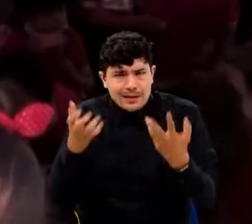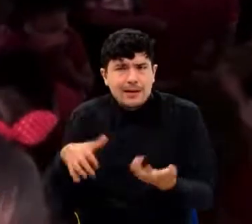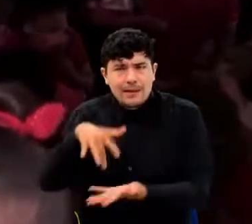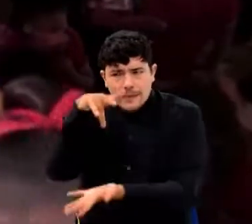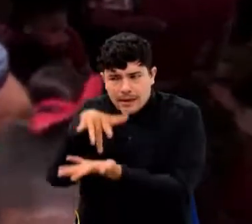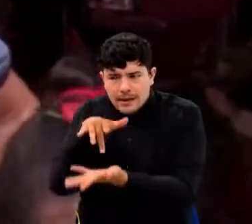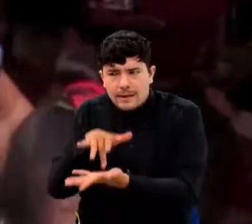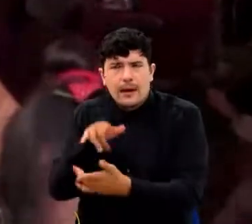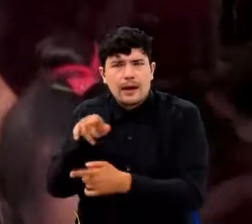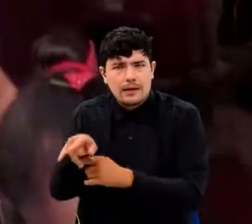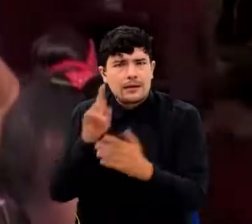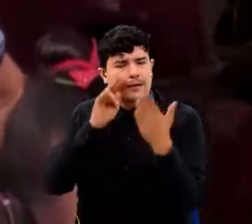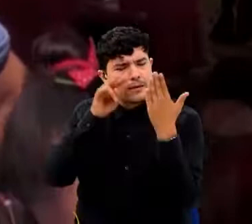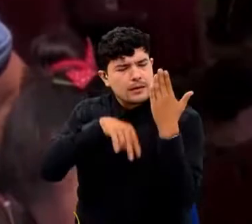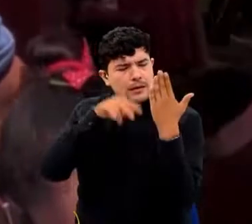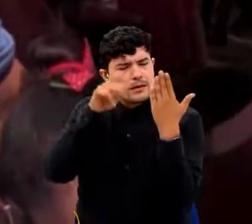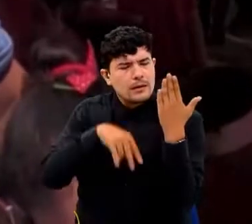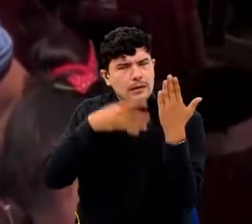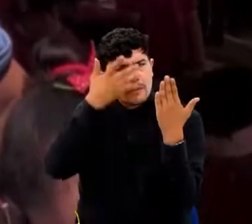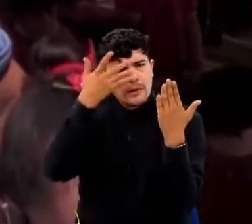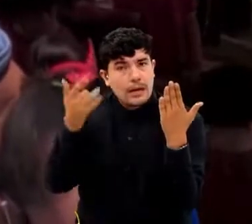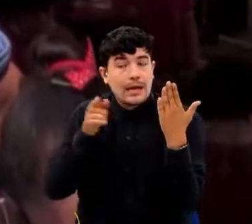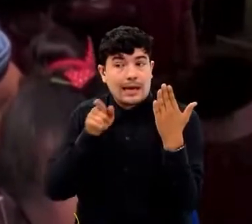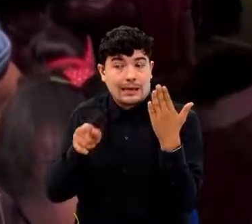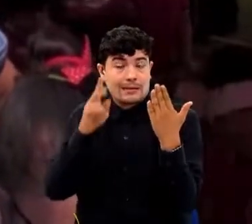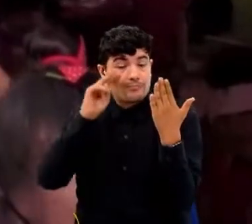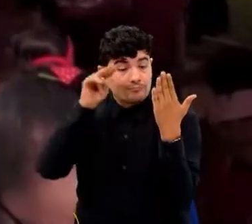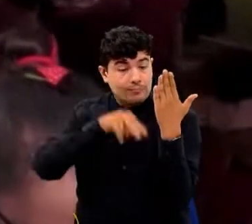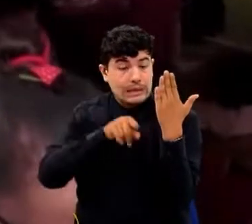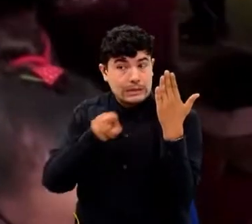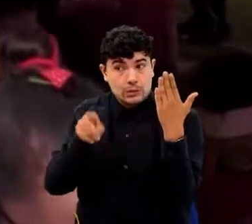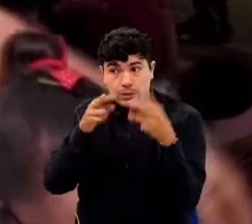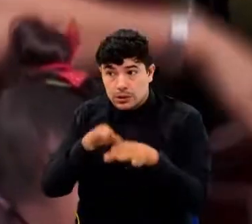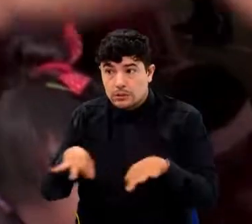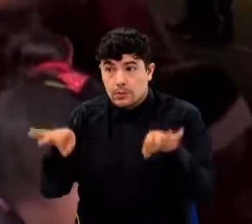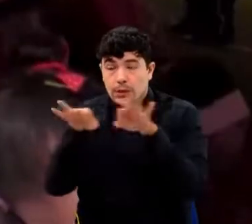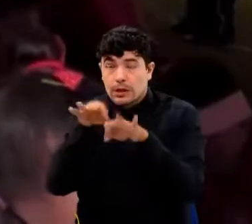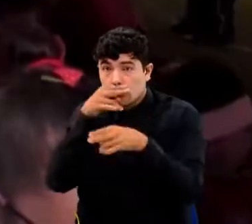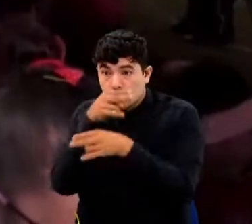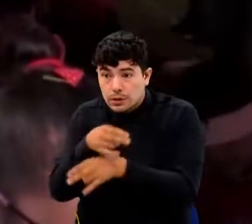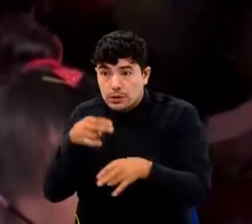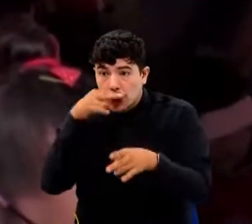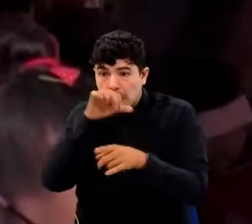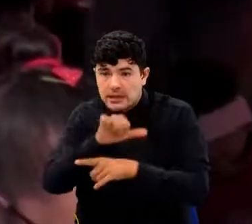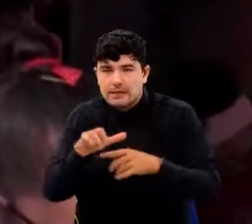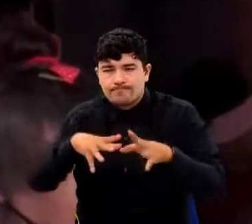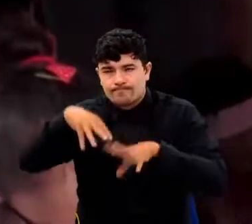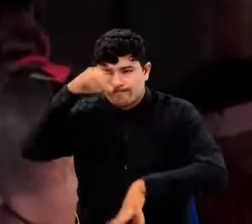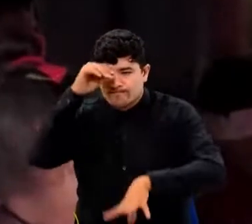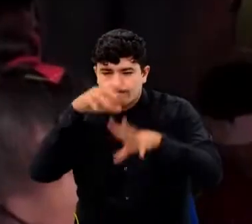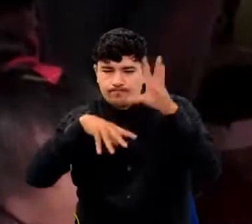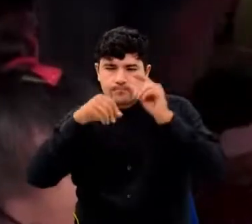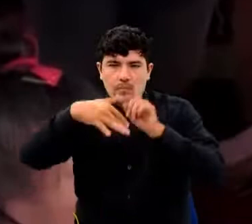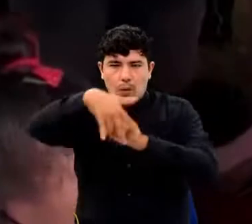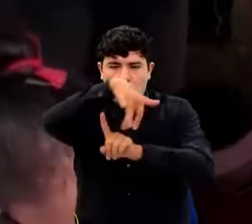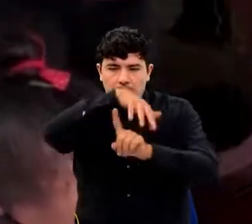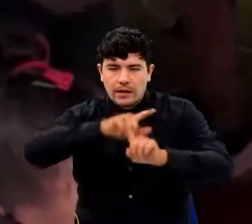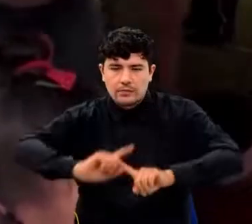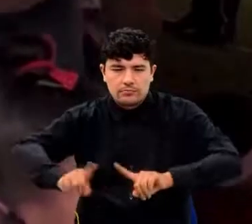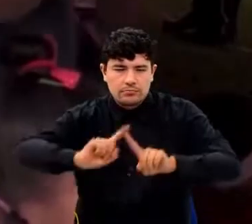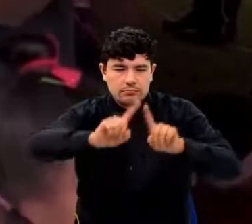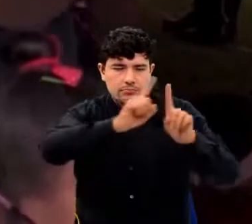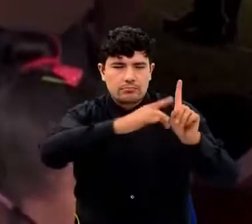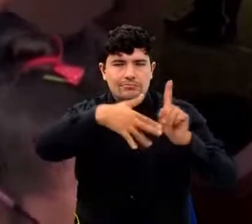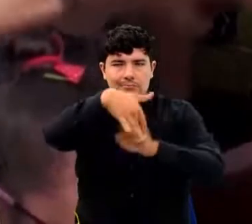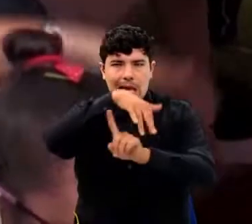en la terapia de la lectura, porque nos parece muy importante que ellos visualicen los diferentes entornos, los diferentes